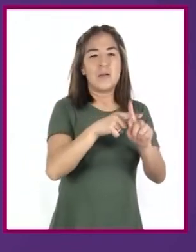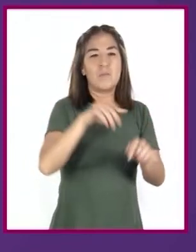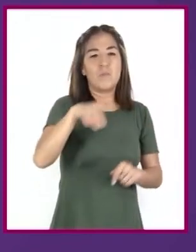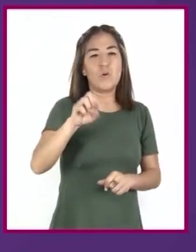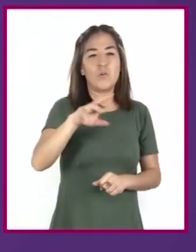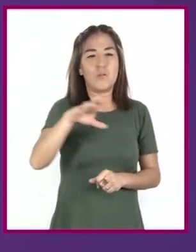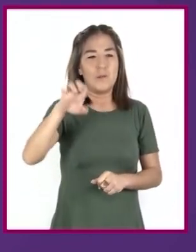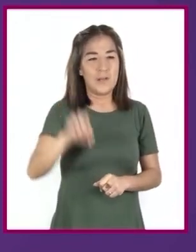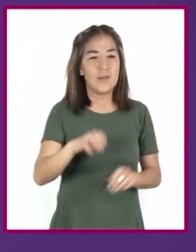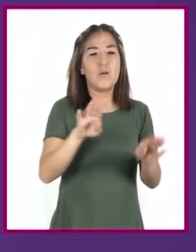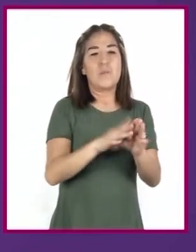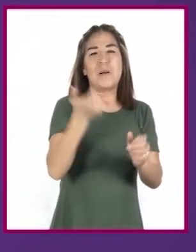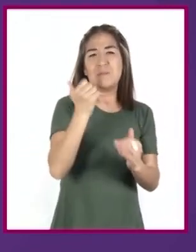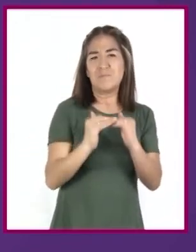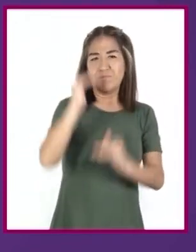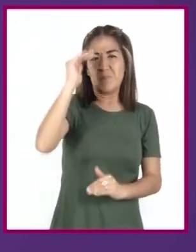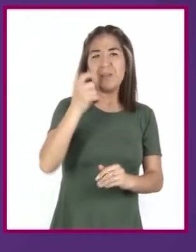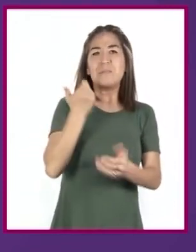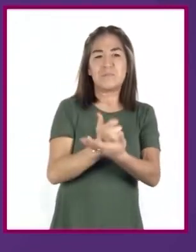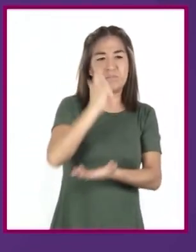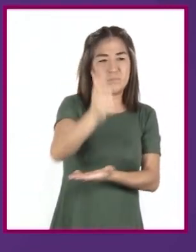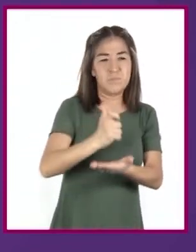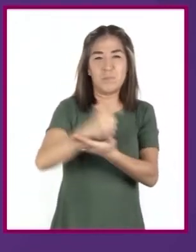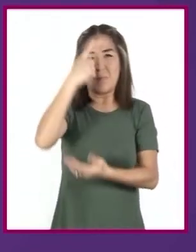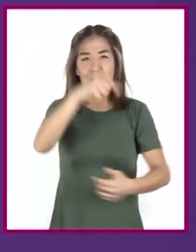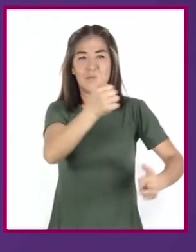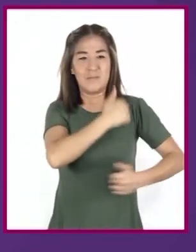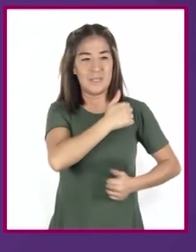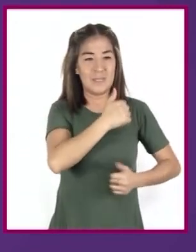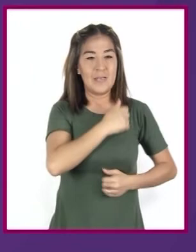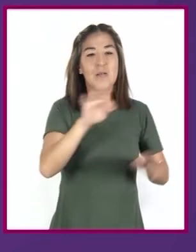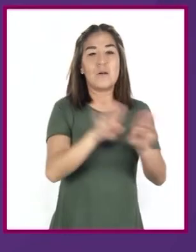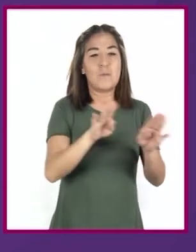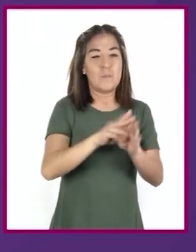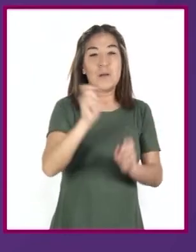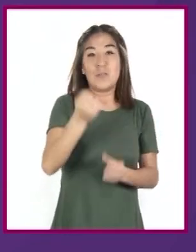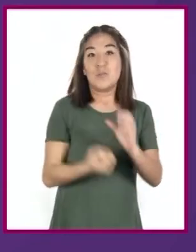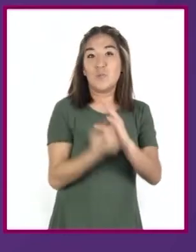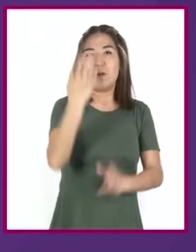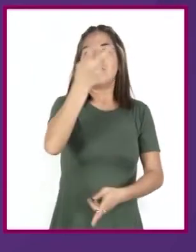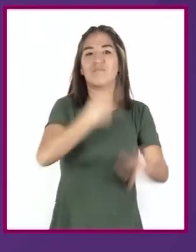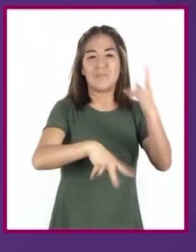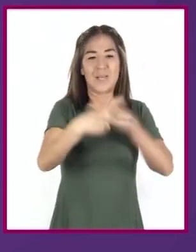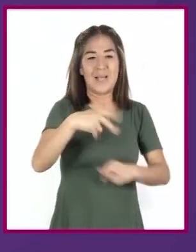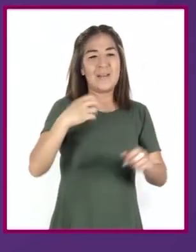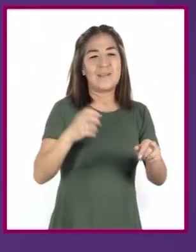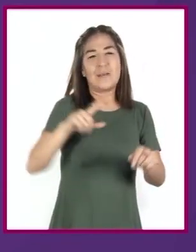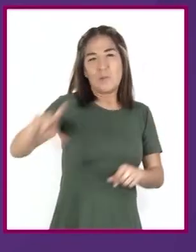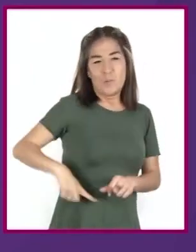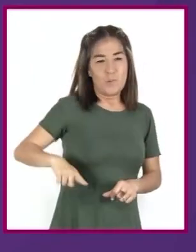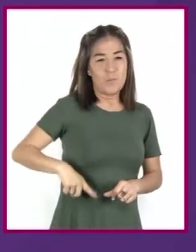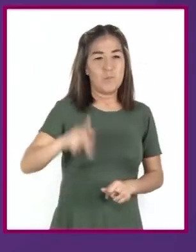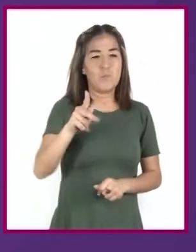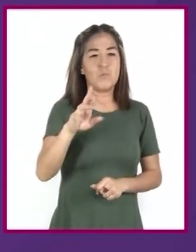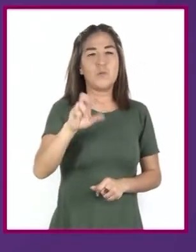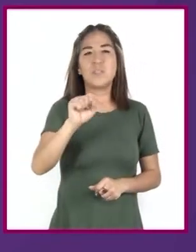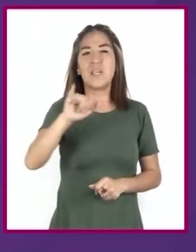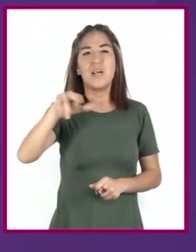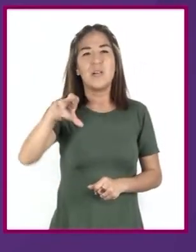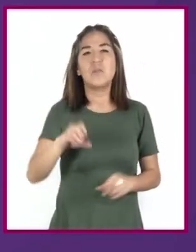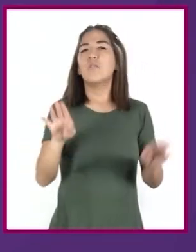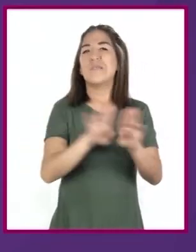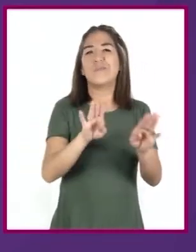alto costo de mantenimiento del ejército y la amenaza del creciente Estado prusiano hicieron que Napoleón III retirara